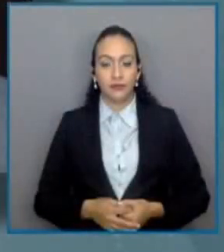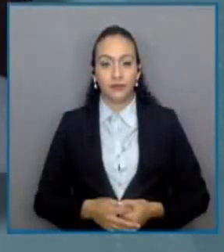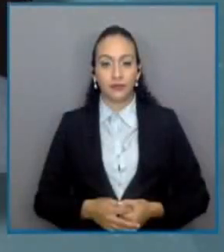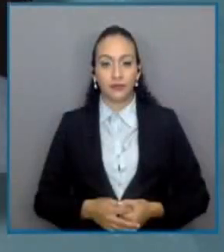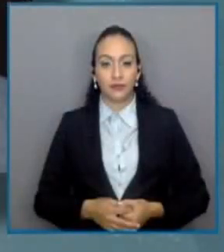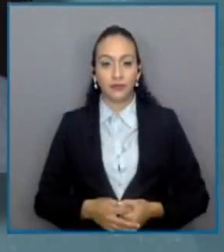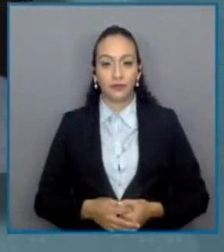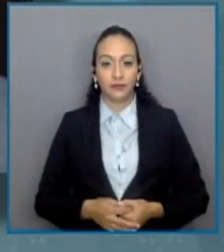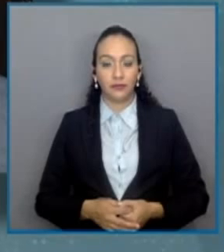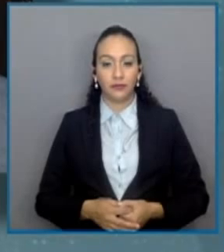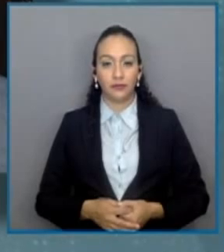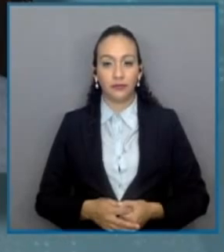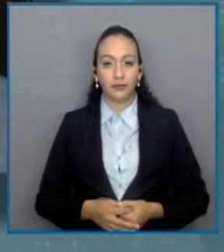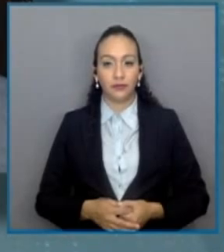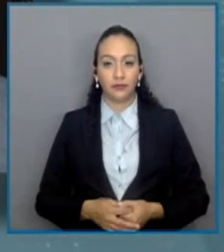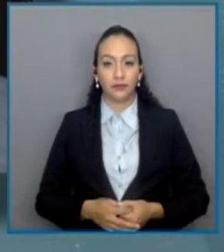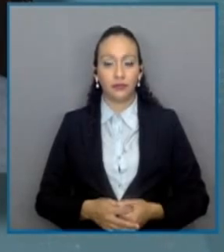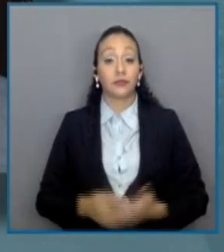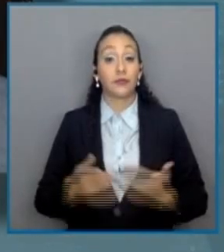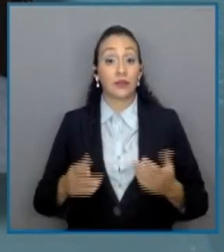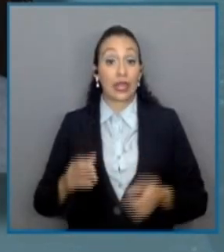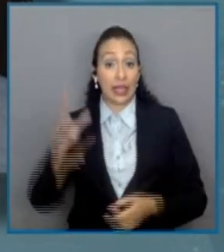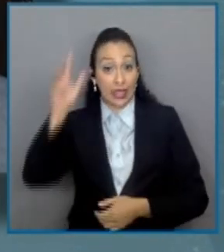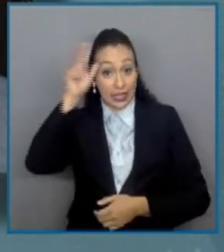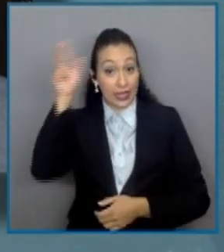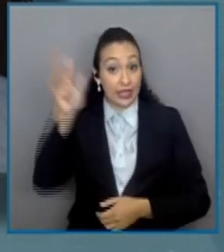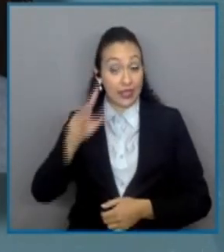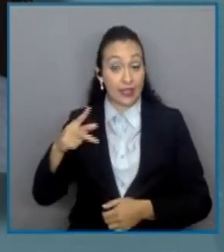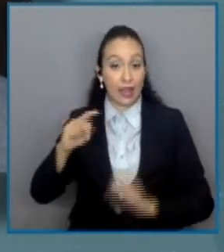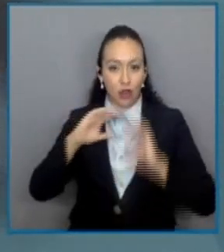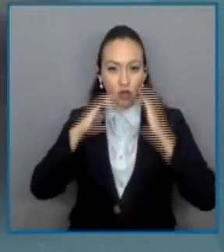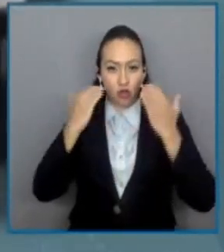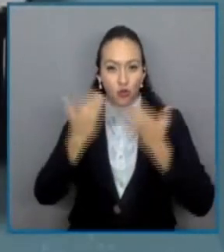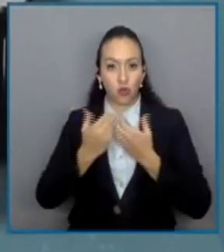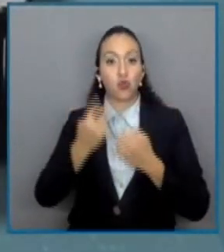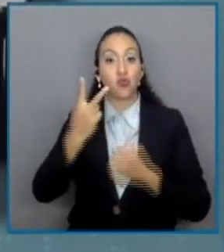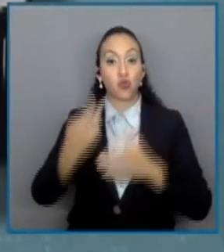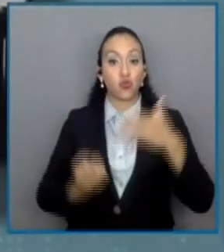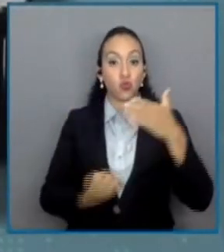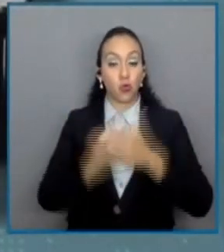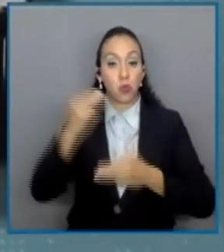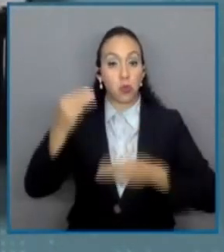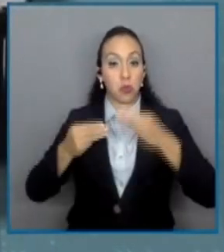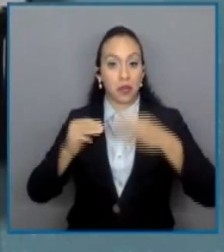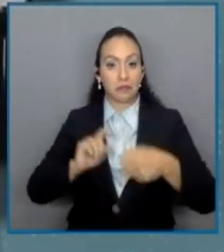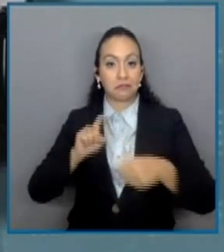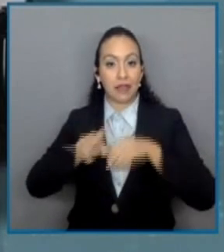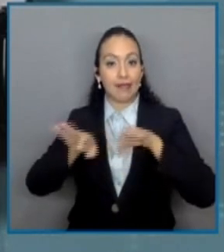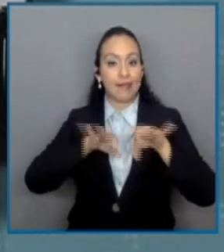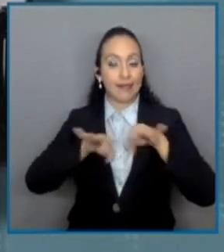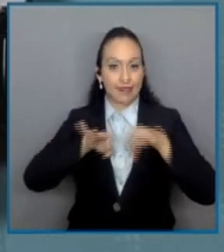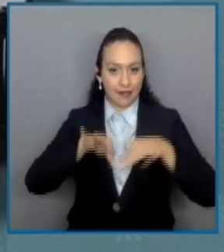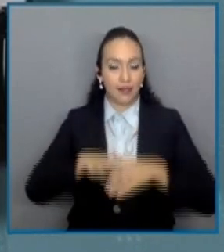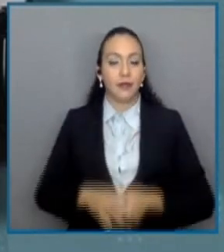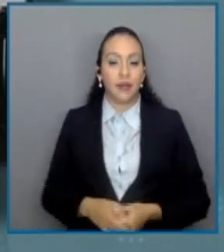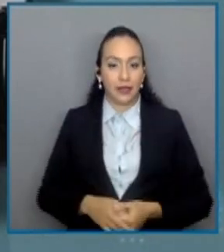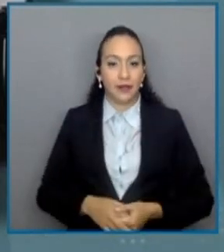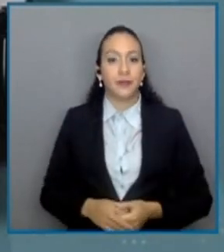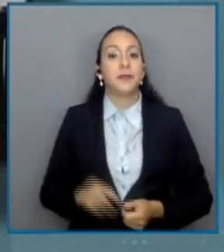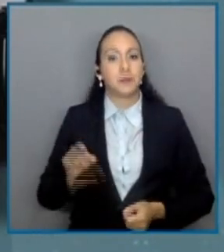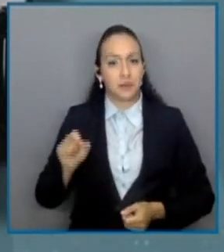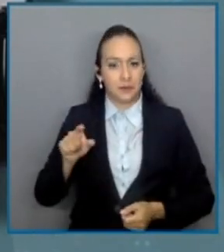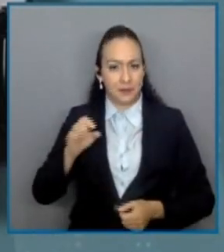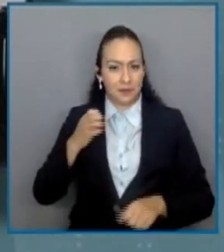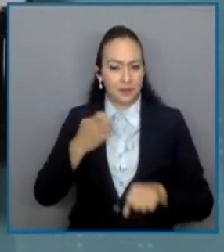El Congreso de Hidalgo aprobó nombramientos de 2 nuevos magistrados que integrarán el Tribunal Superior de Justicia del Estado y 3 para